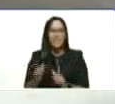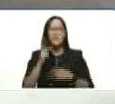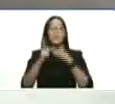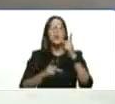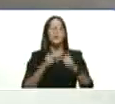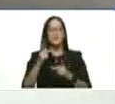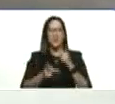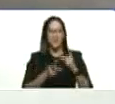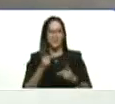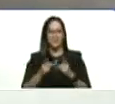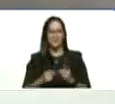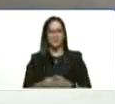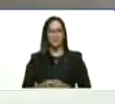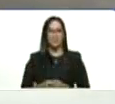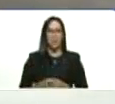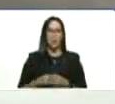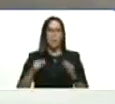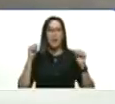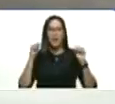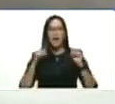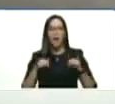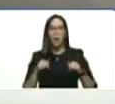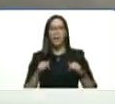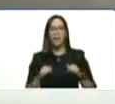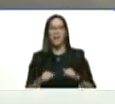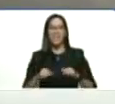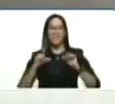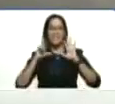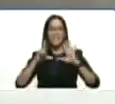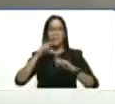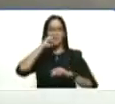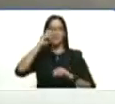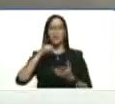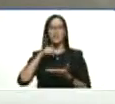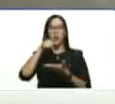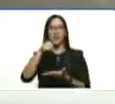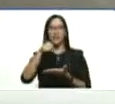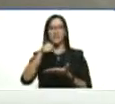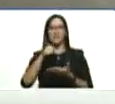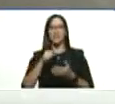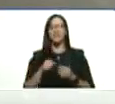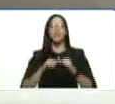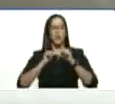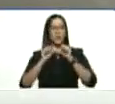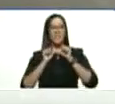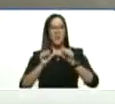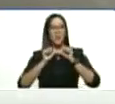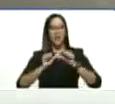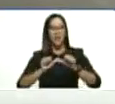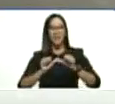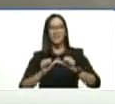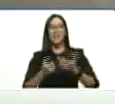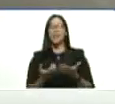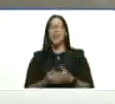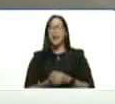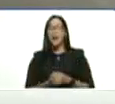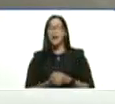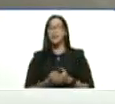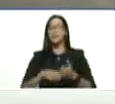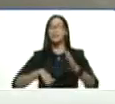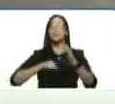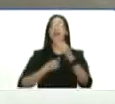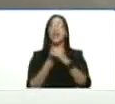produciendo. Para hoy, en el séptimo aniversario de los CLAP, proceder a lanzar el plan